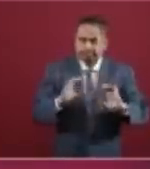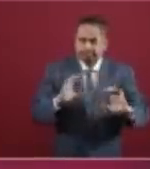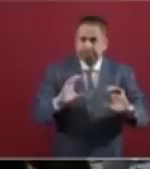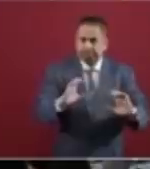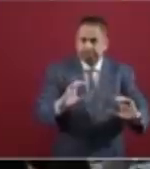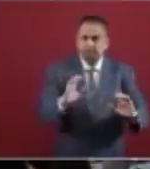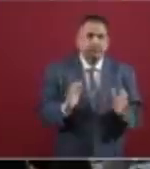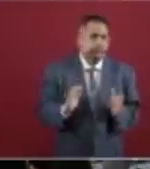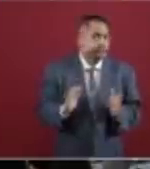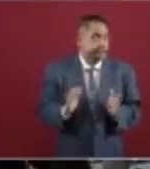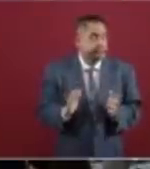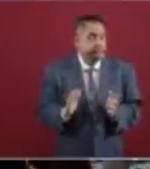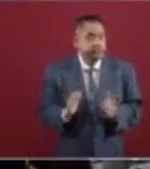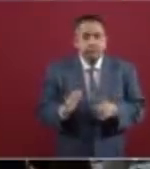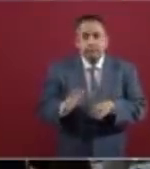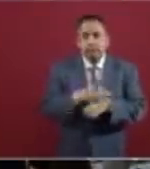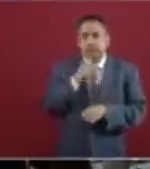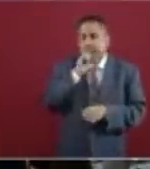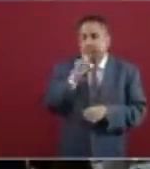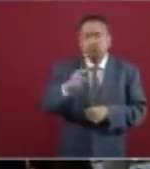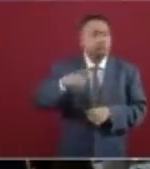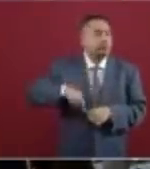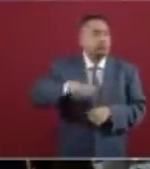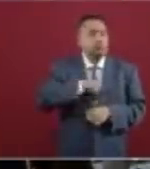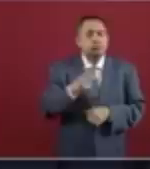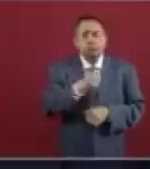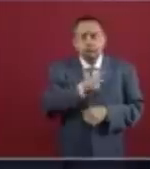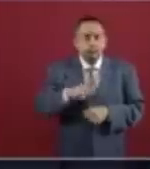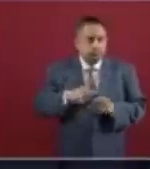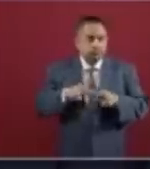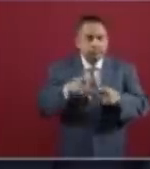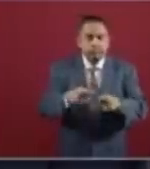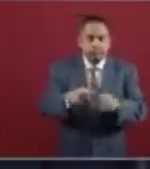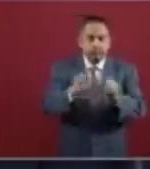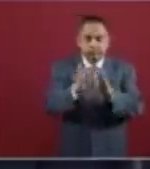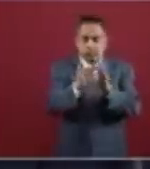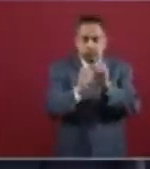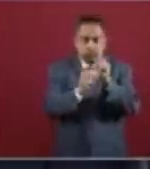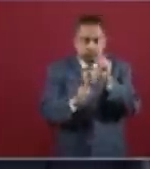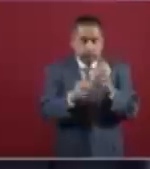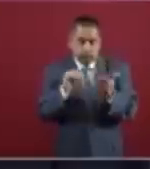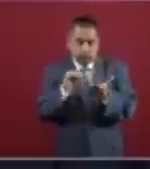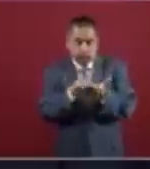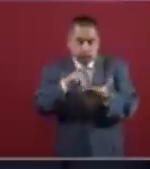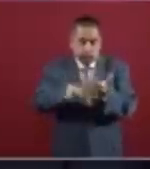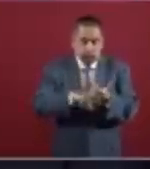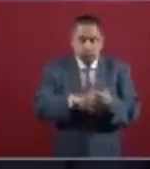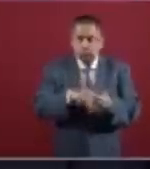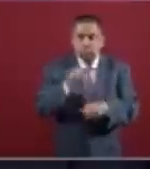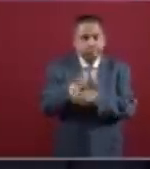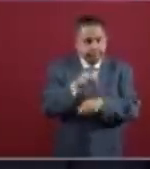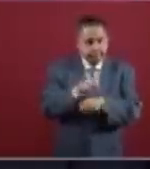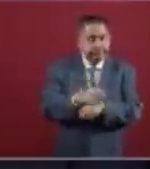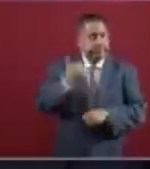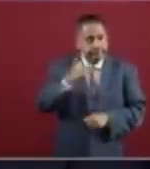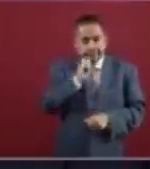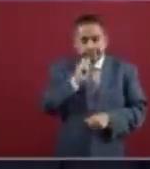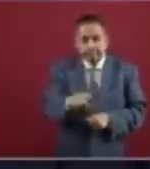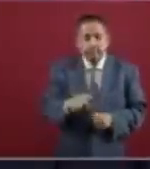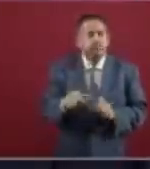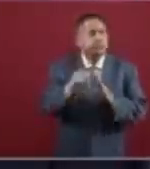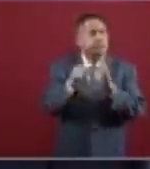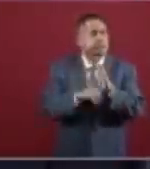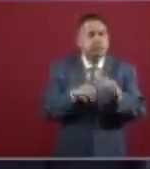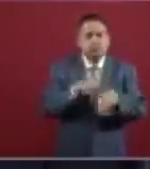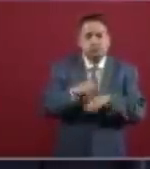porque además nosotros tenemos que garantizar la Constitución y en el